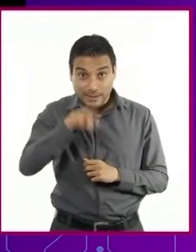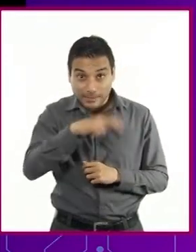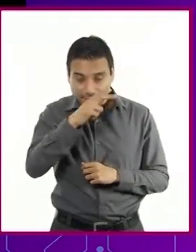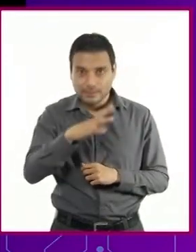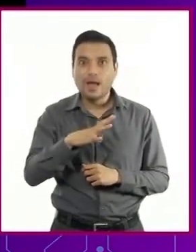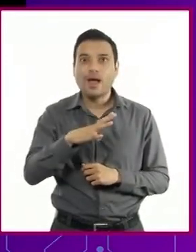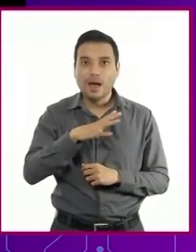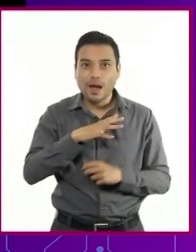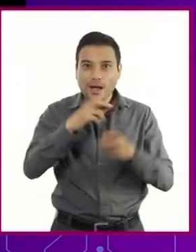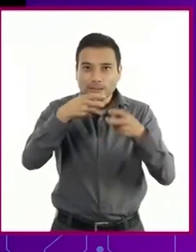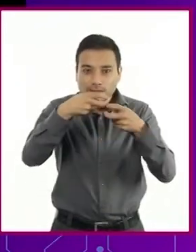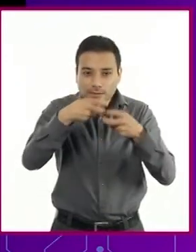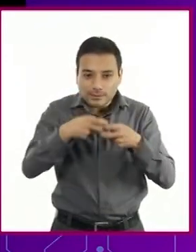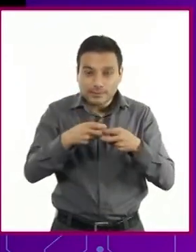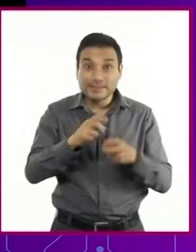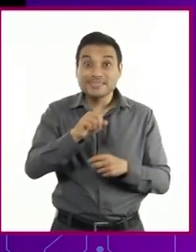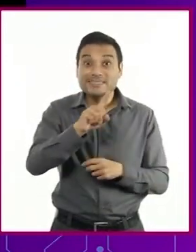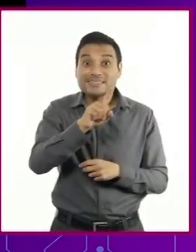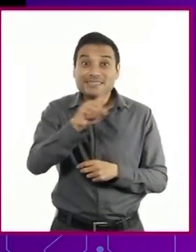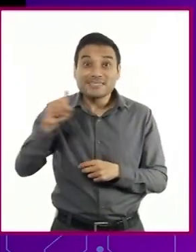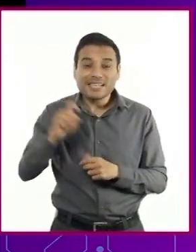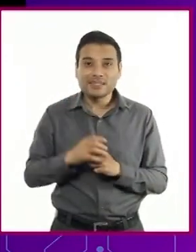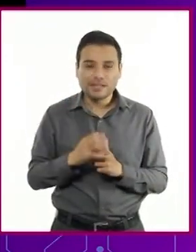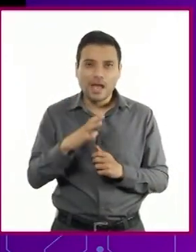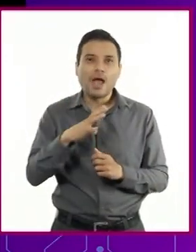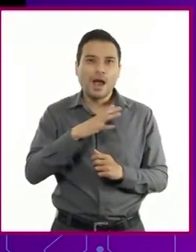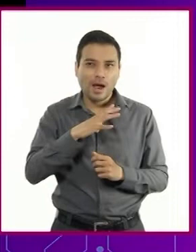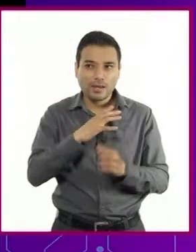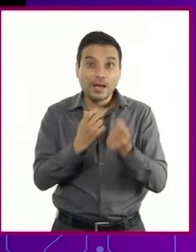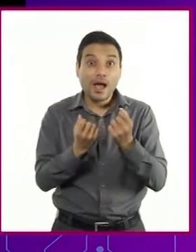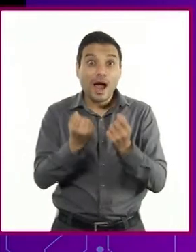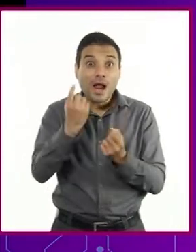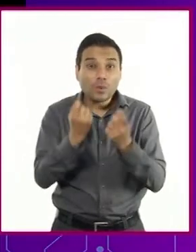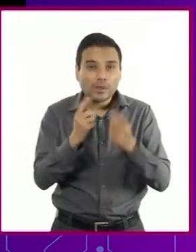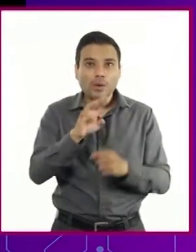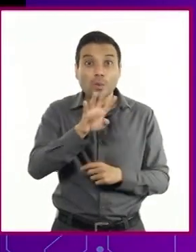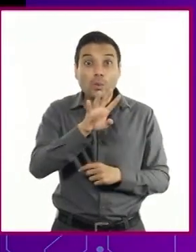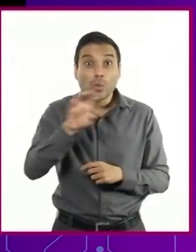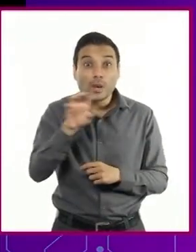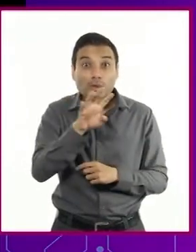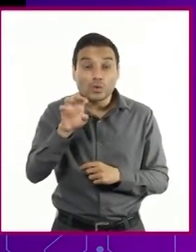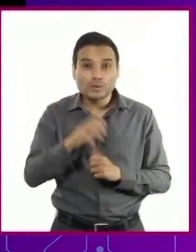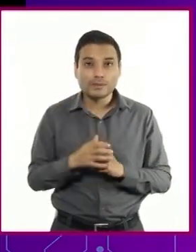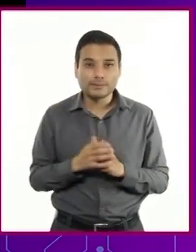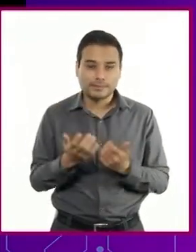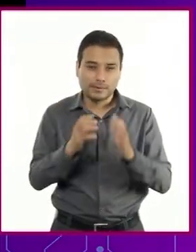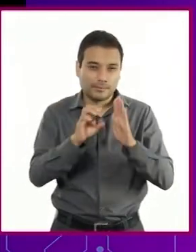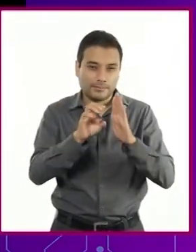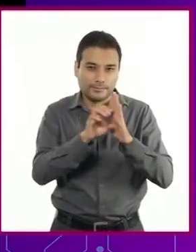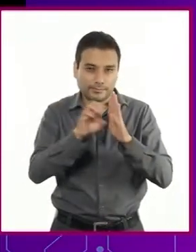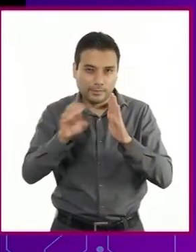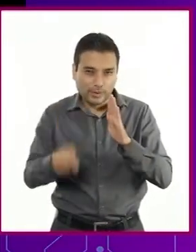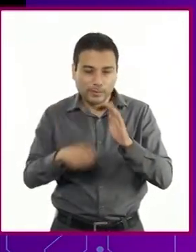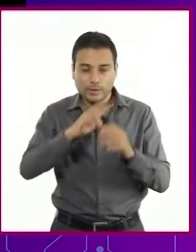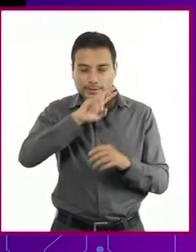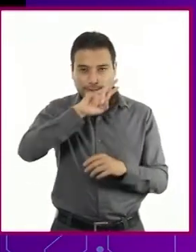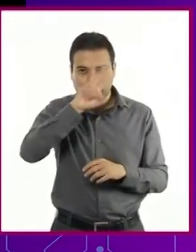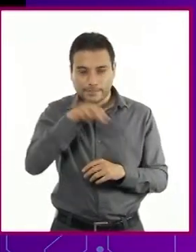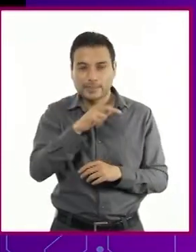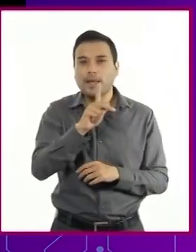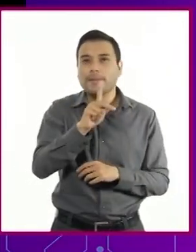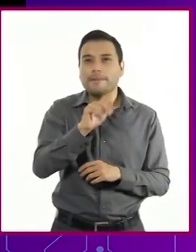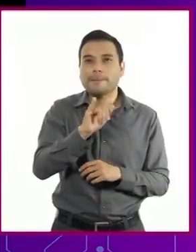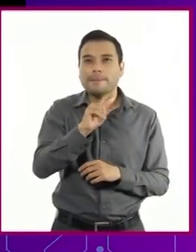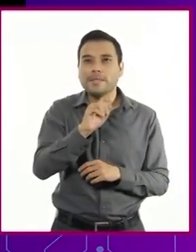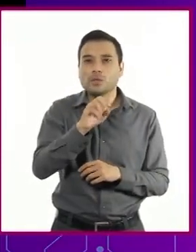100 vértebras y existen algunas que poseen más de 400, como es el caso de algunas serpientes pitones